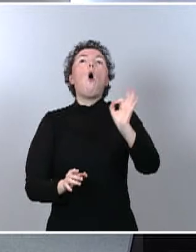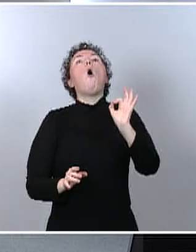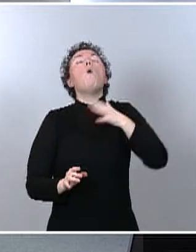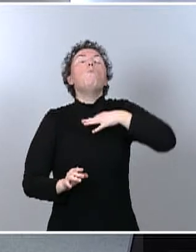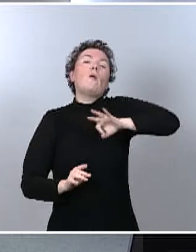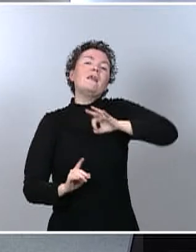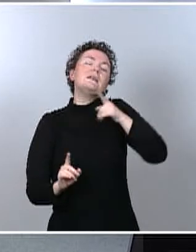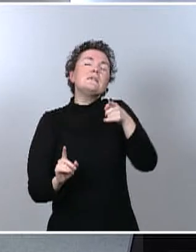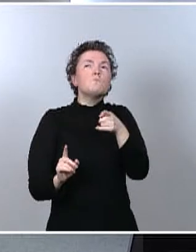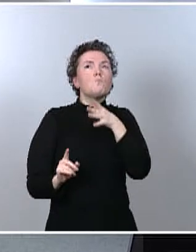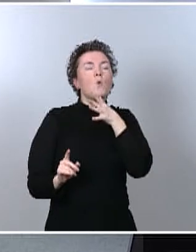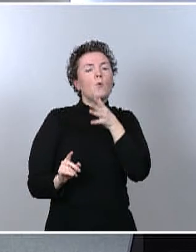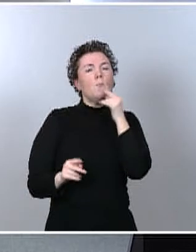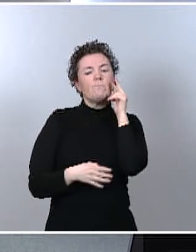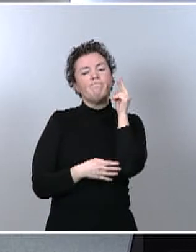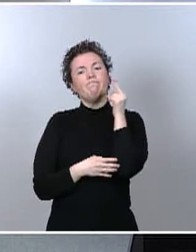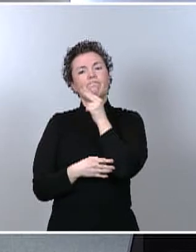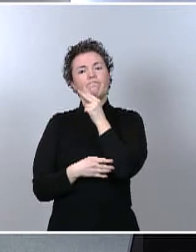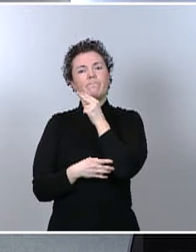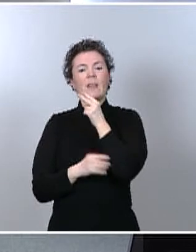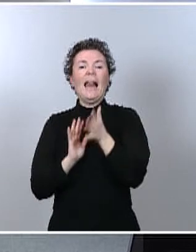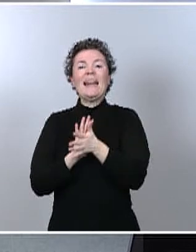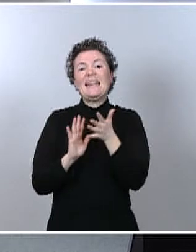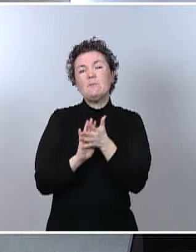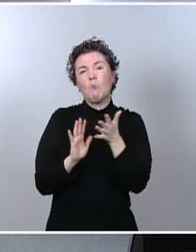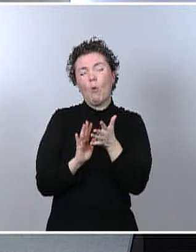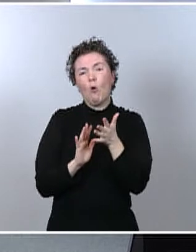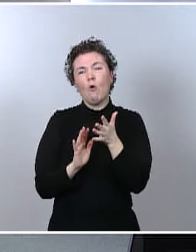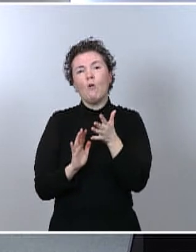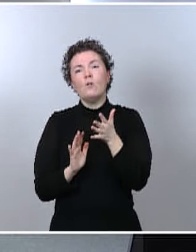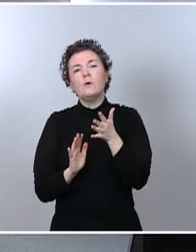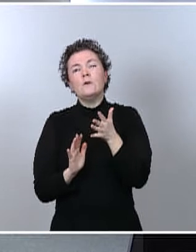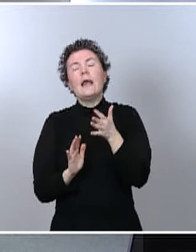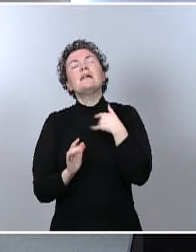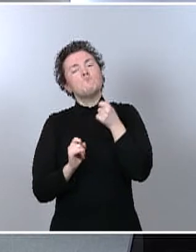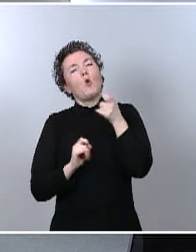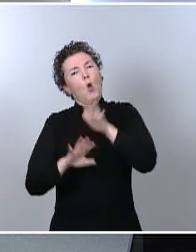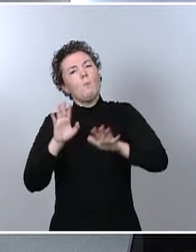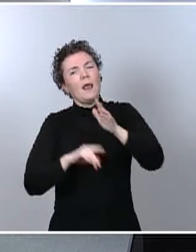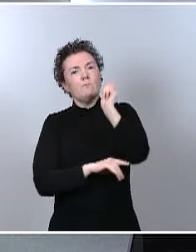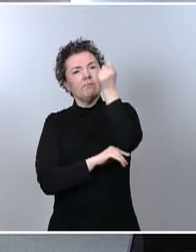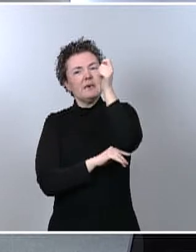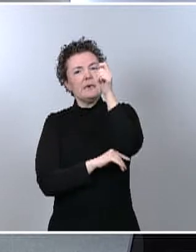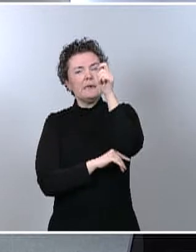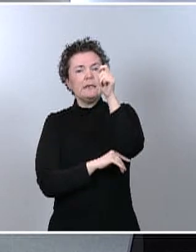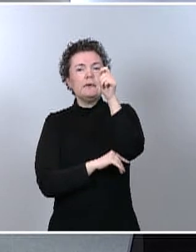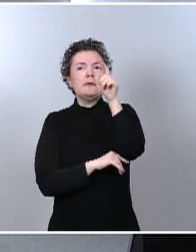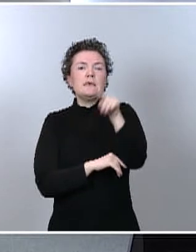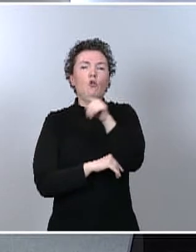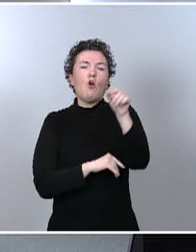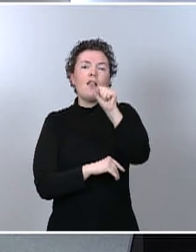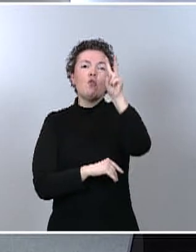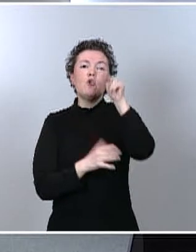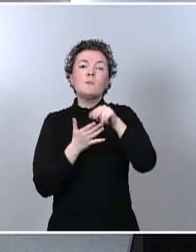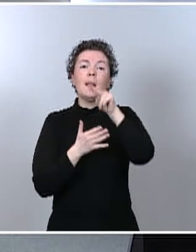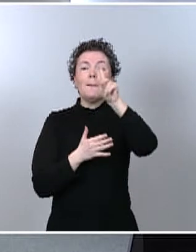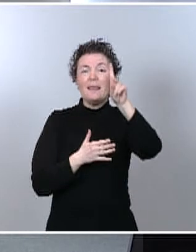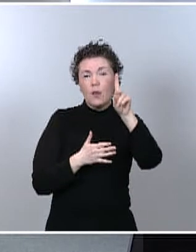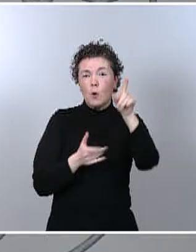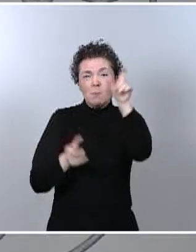confiado de poder cumplir este 2021 su objetivo de vacunar al 100% de la población, o quizá es